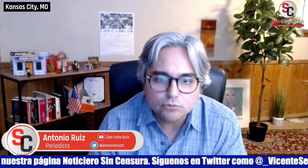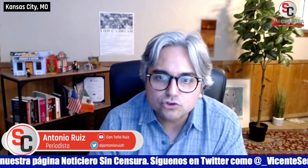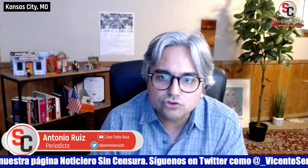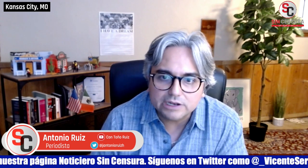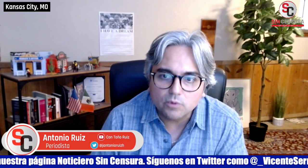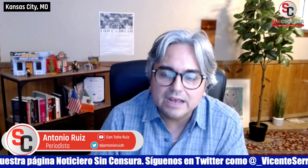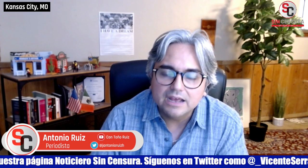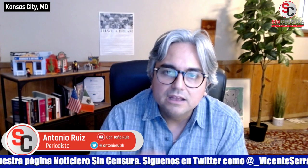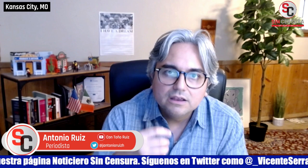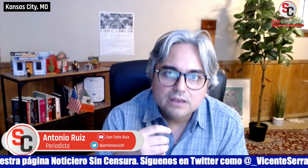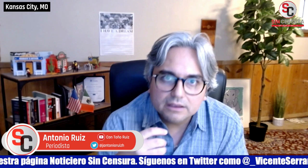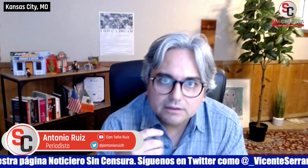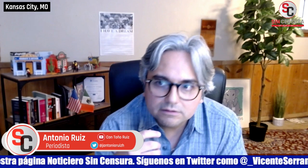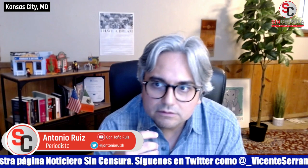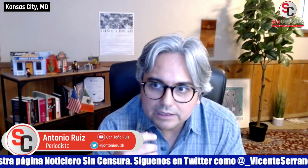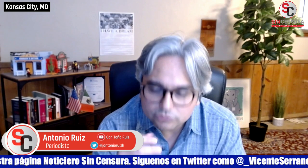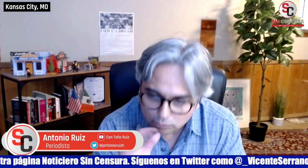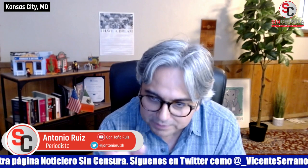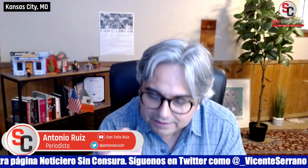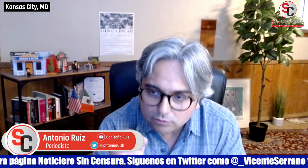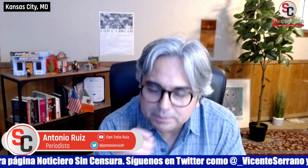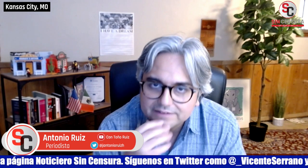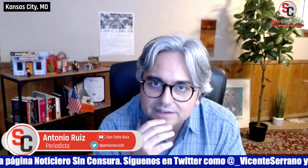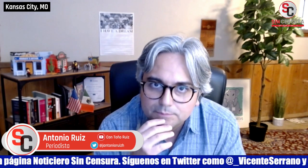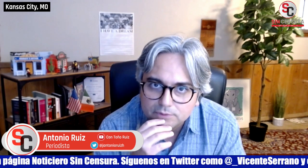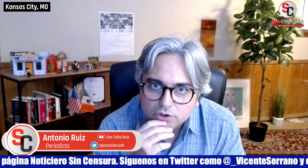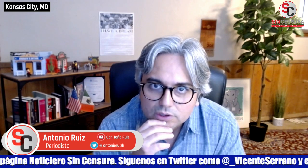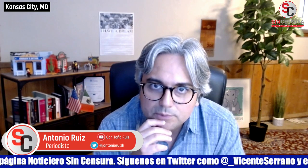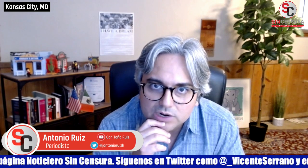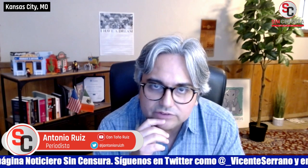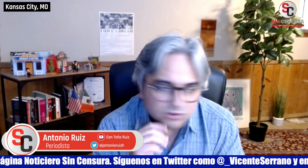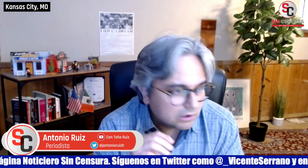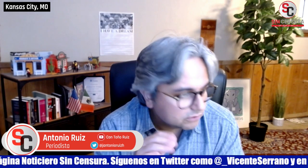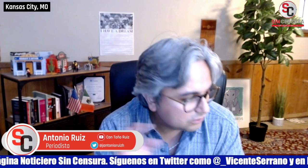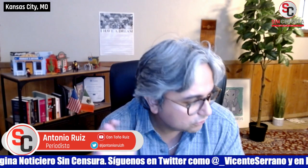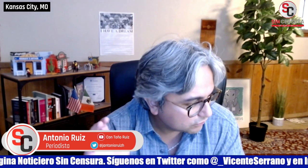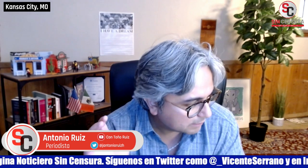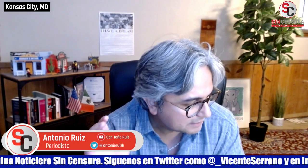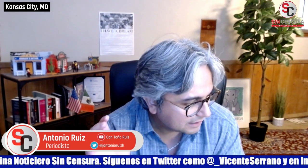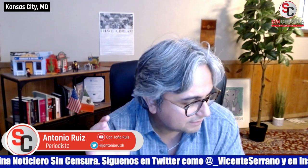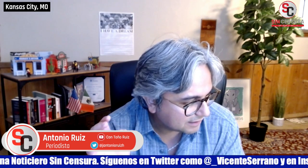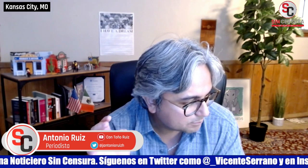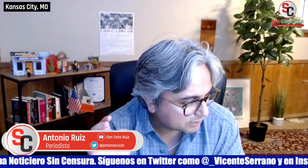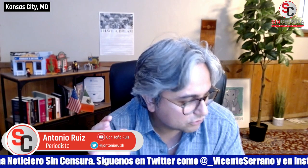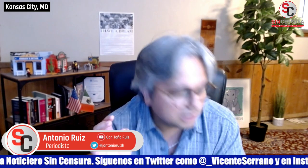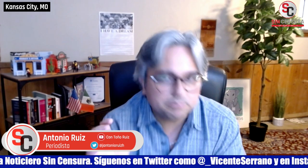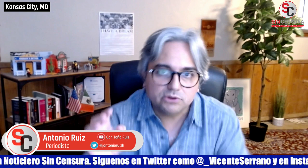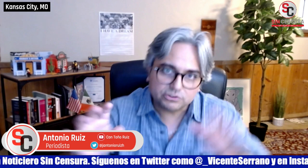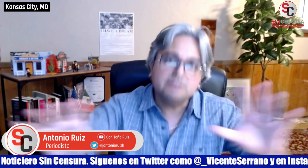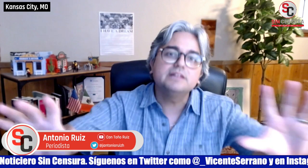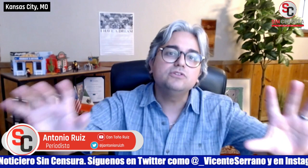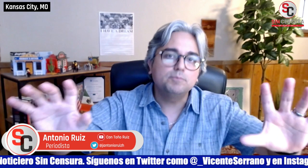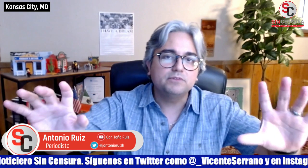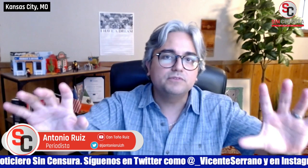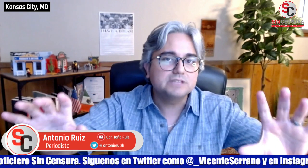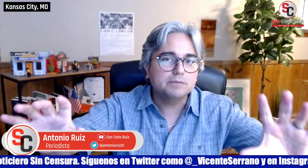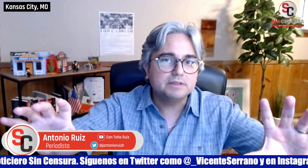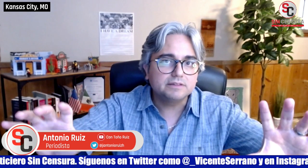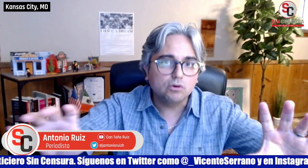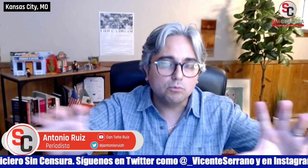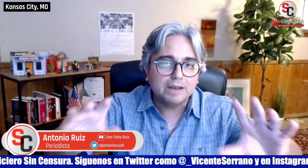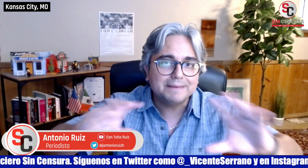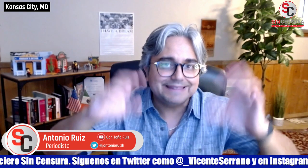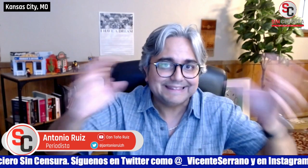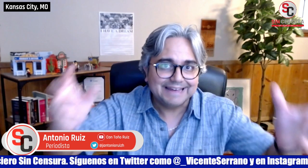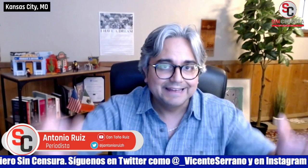para muchos era una en un principio violación a los derechos fundamentales de las personas, pero se entendió